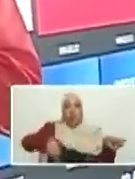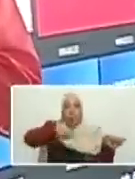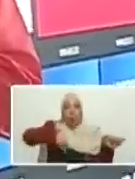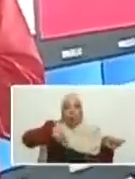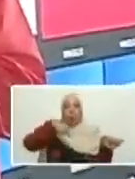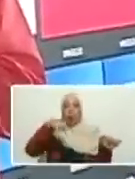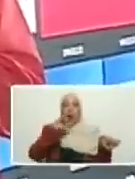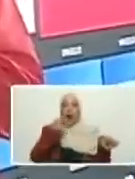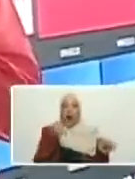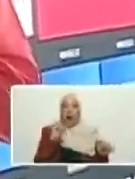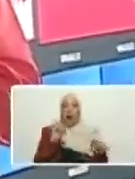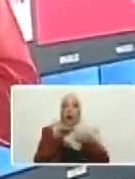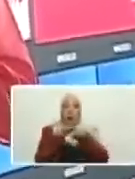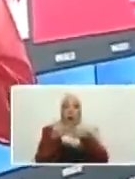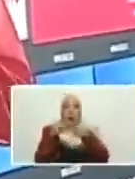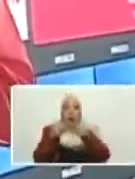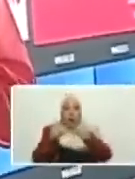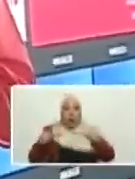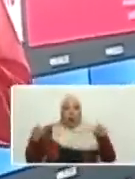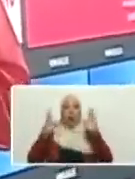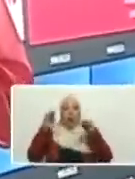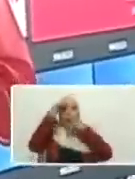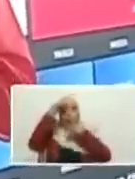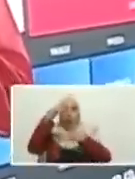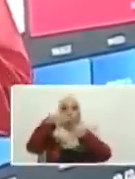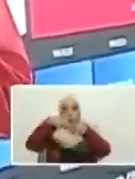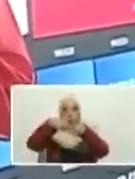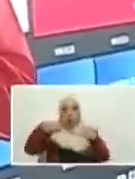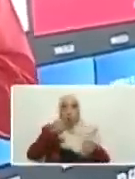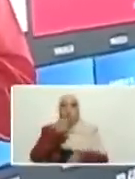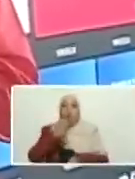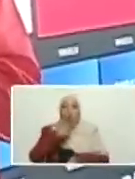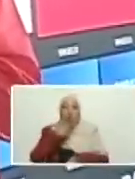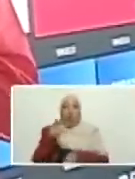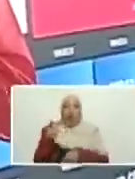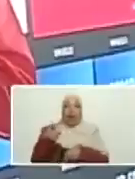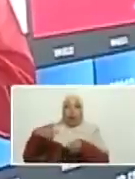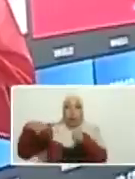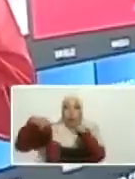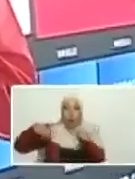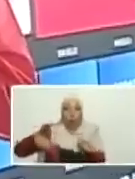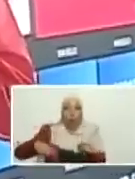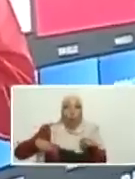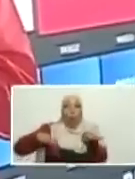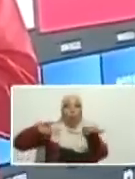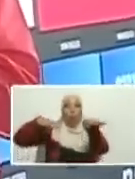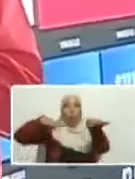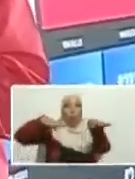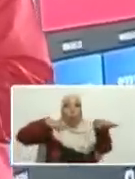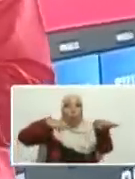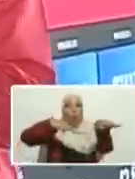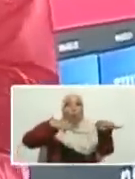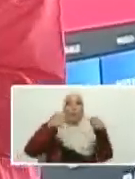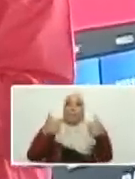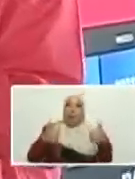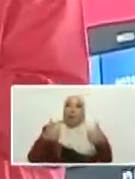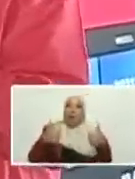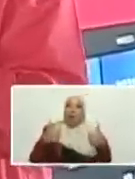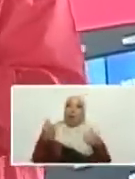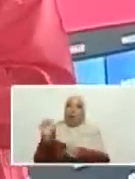vías verdaderamente bien atendidas, bonitas, funcionales. Y seguramente,